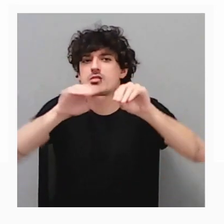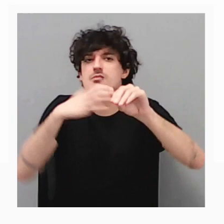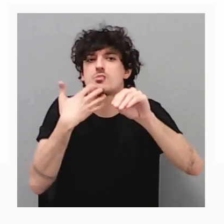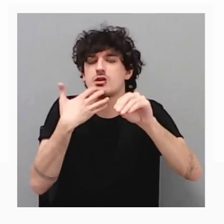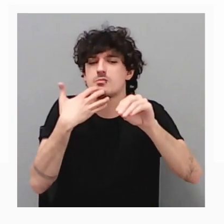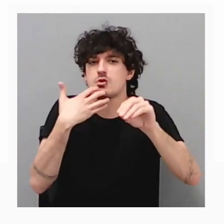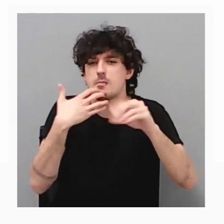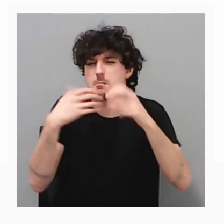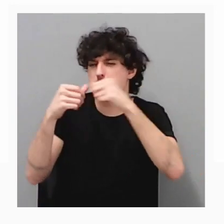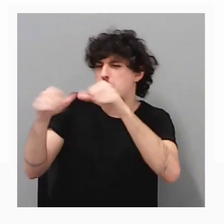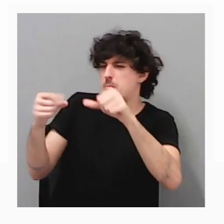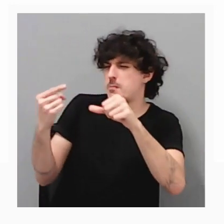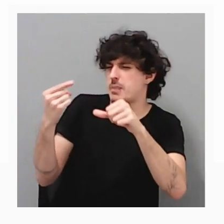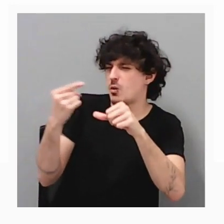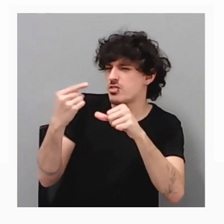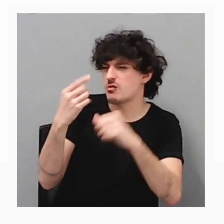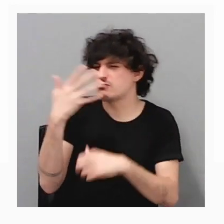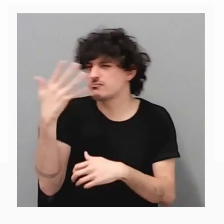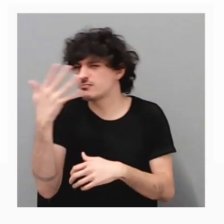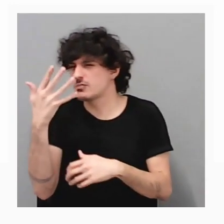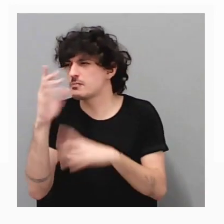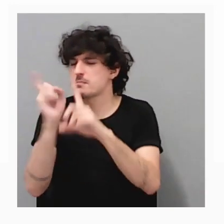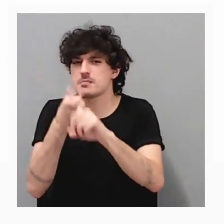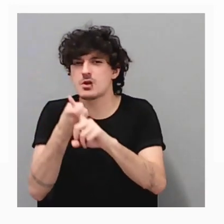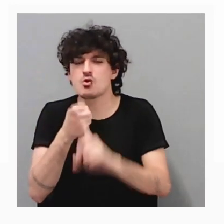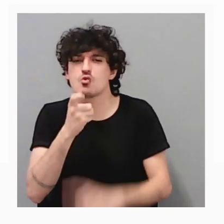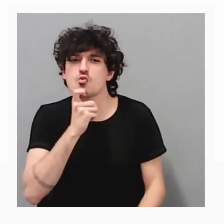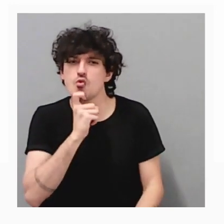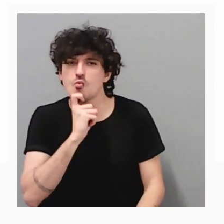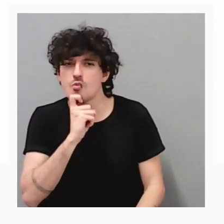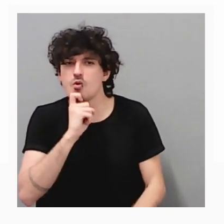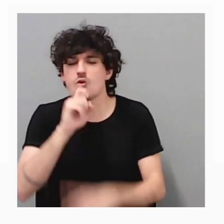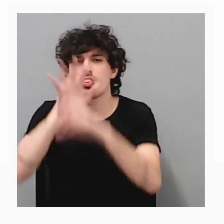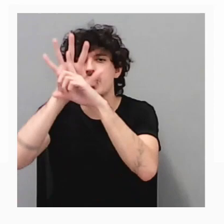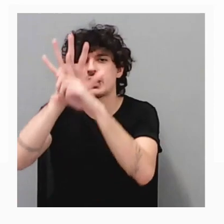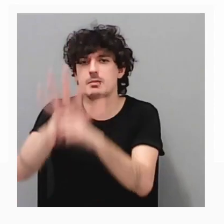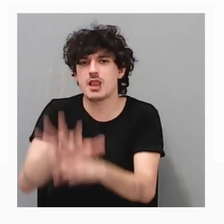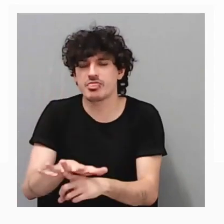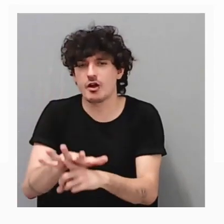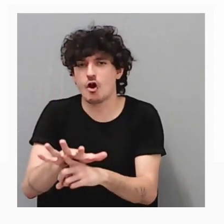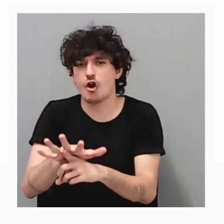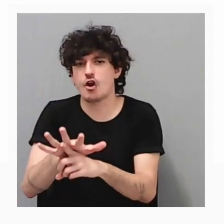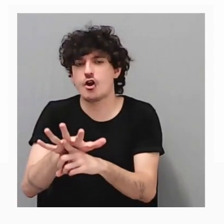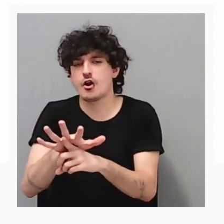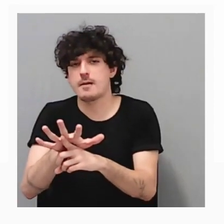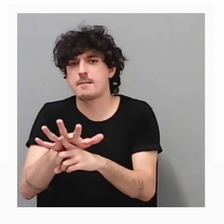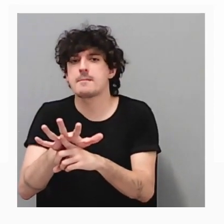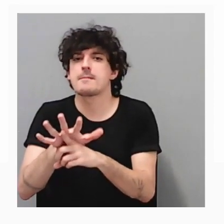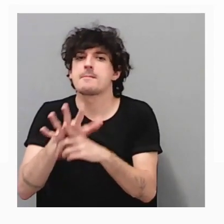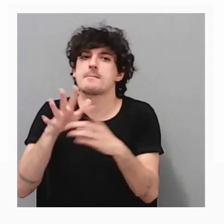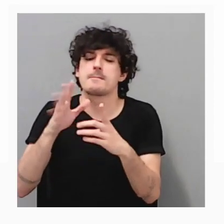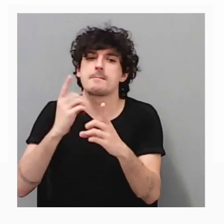nuestros prejuicios y estereotipos, cómo combatir la discriminación, cómo tener un